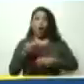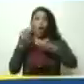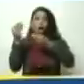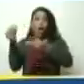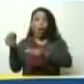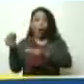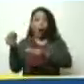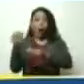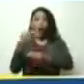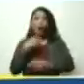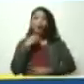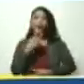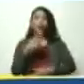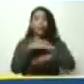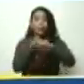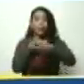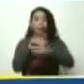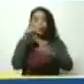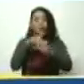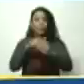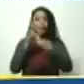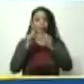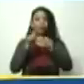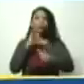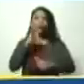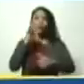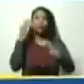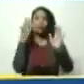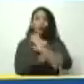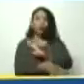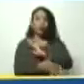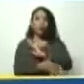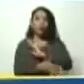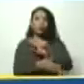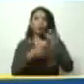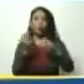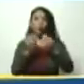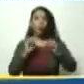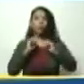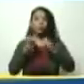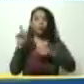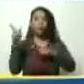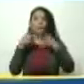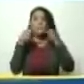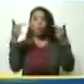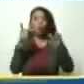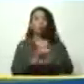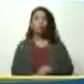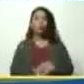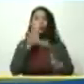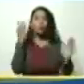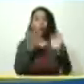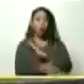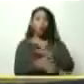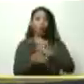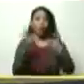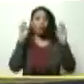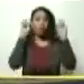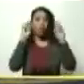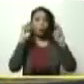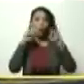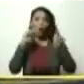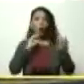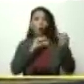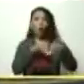Chevron al Ministerio del Petróleo que sigue informando como ha empezado a informar sobre el tema de los acreedores de